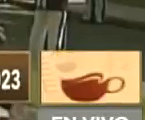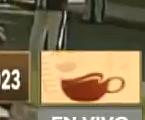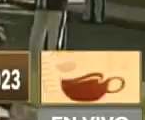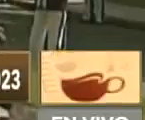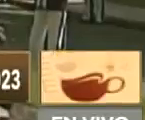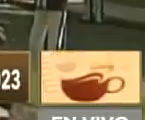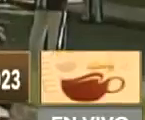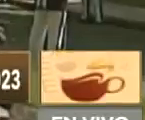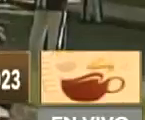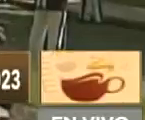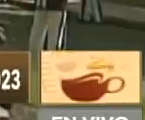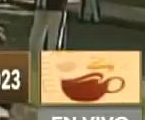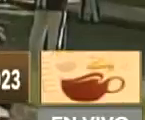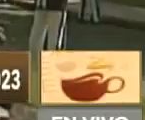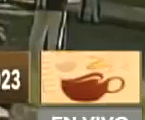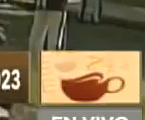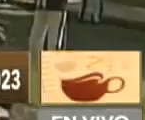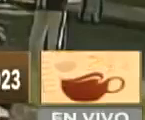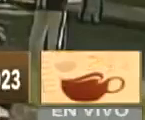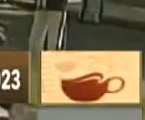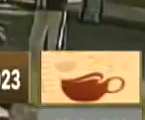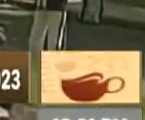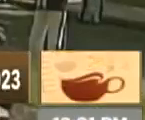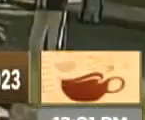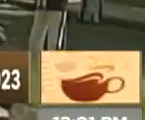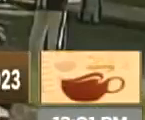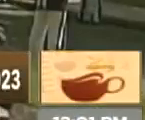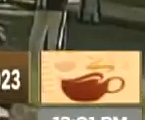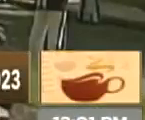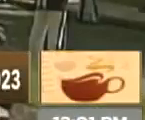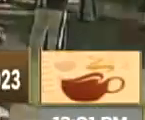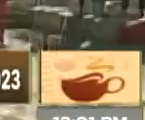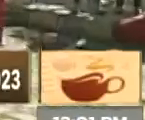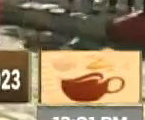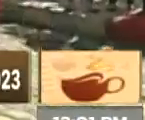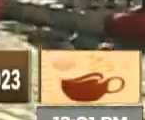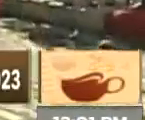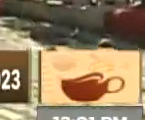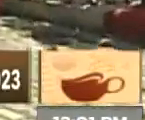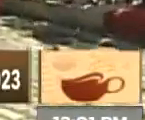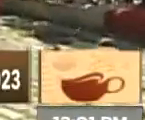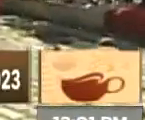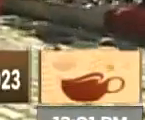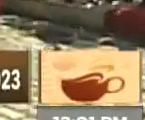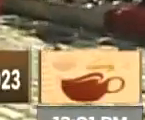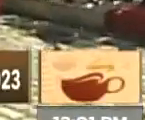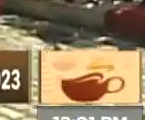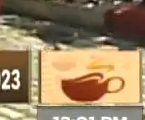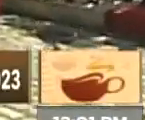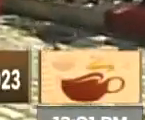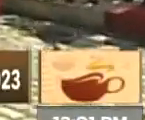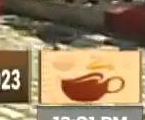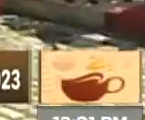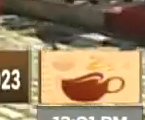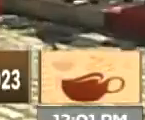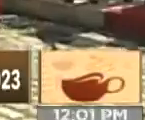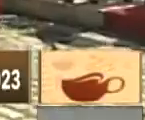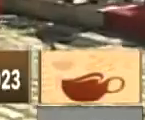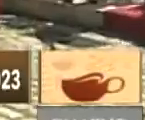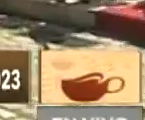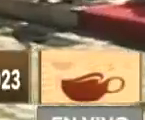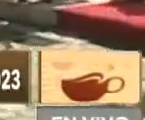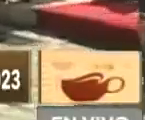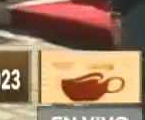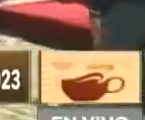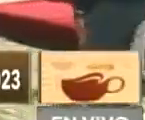Recuerden ustedes que desde la Asamblea Nacional también se impulsó lo que es el diálogo o los diálogos con las oposiciones, y fue Jorge Rodríguez